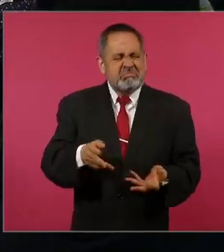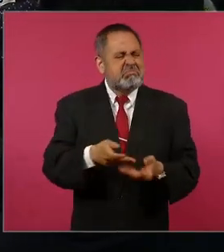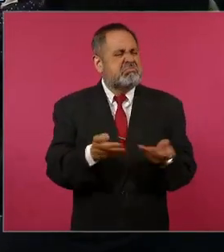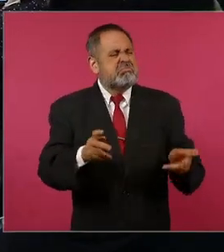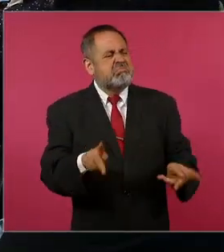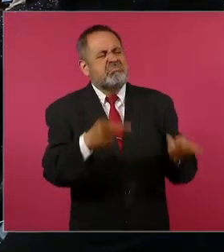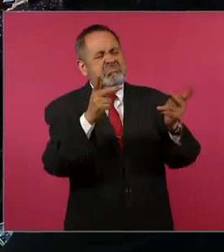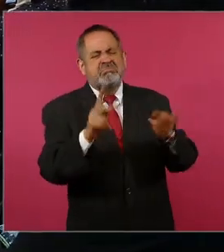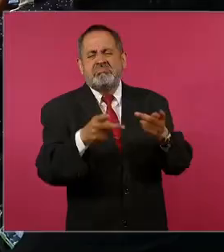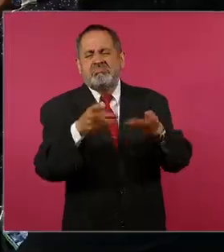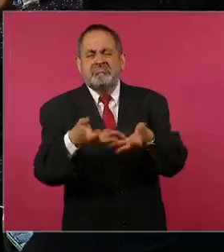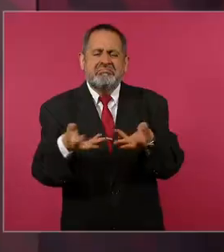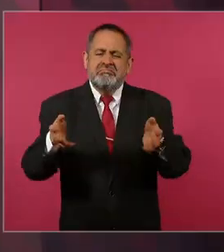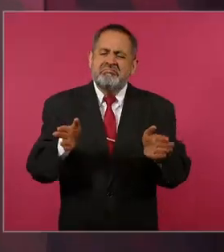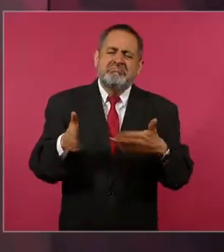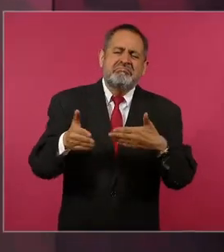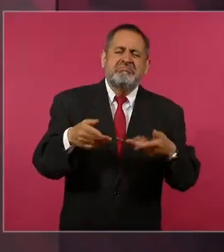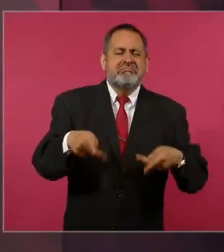porque